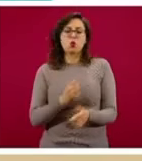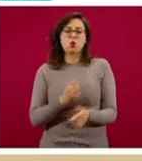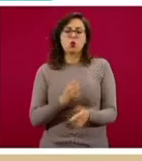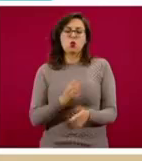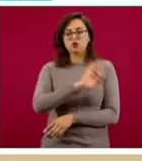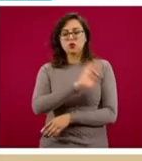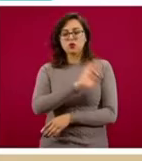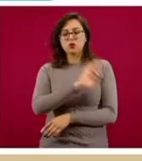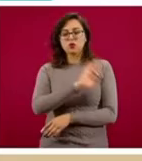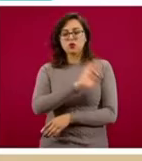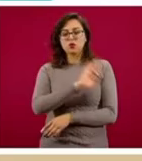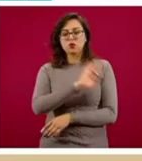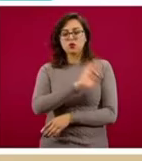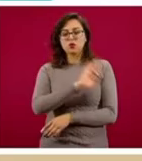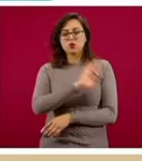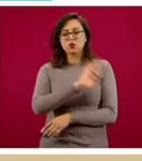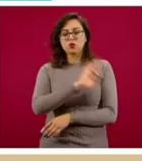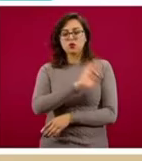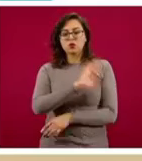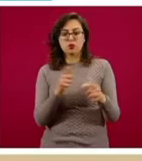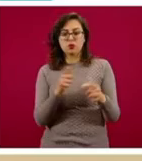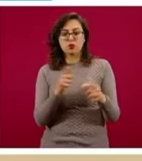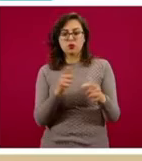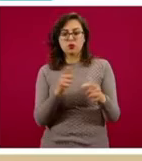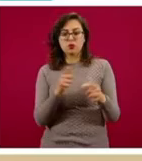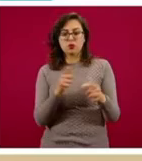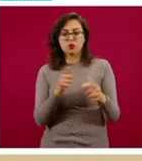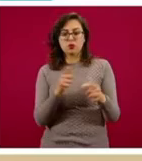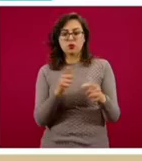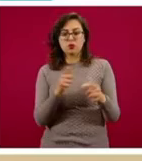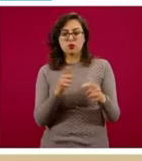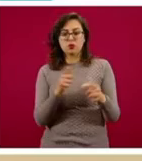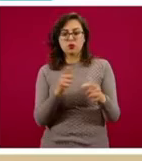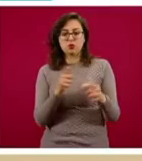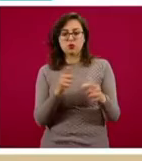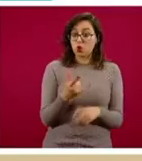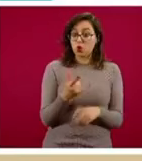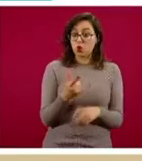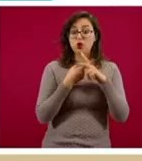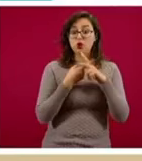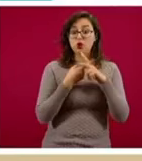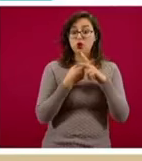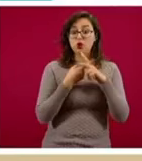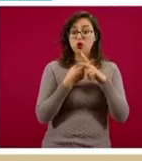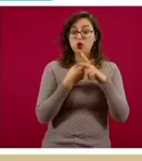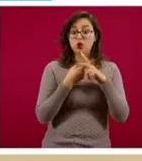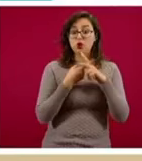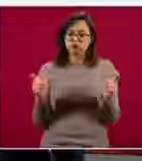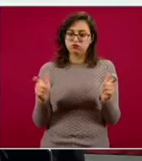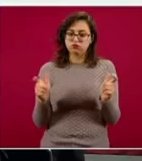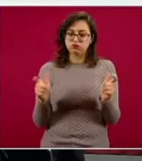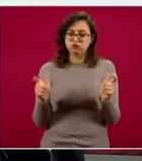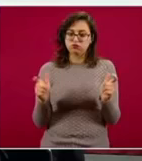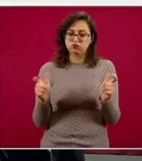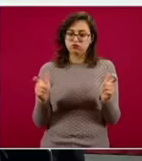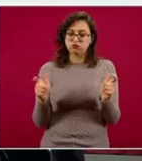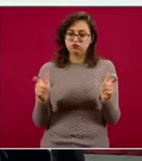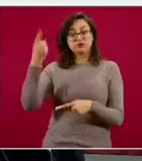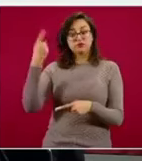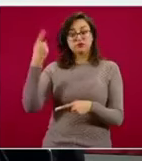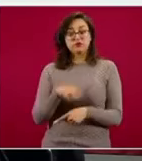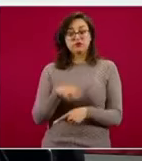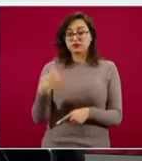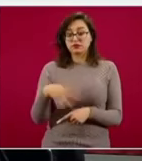5%, porcentaje que vino disminuyendo desde fines de julio, desde haber alcanzado un